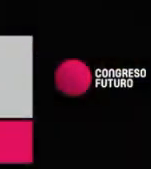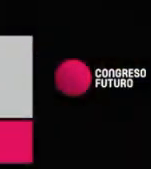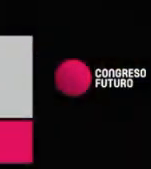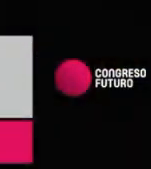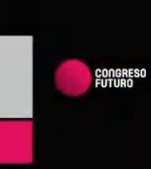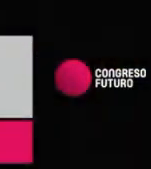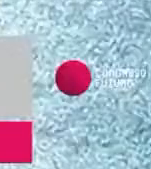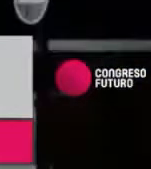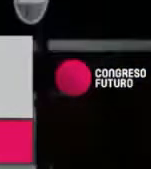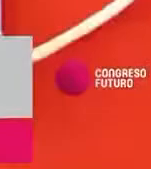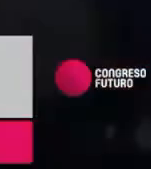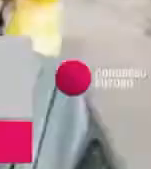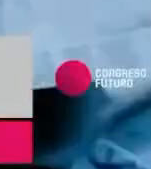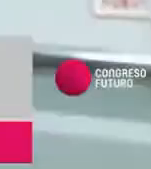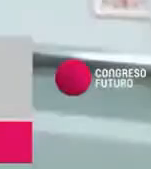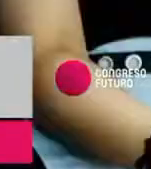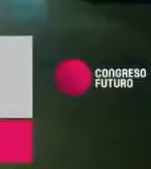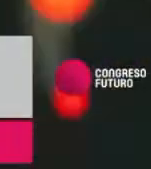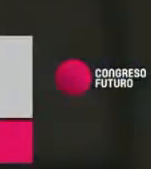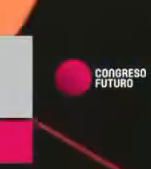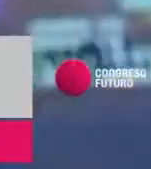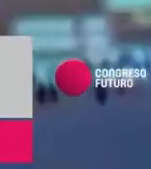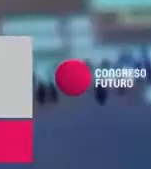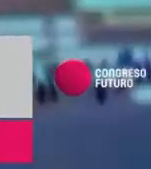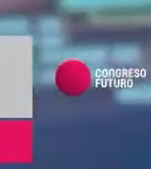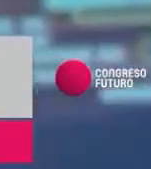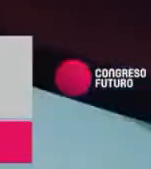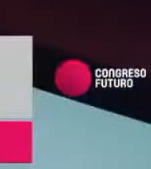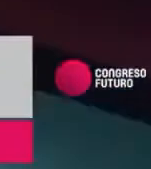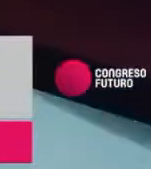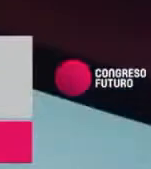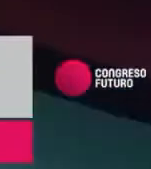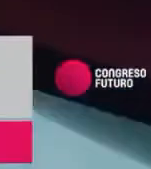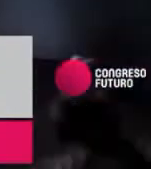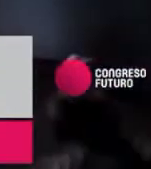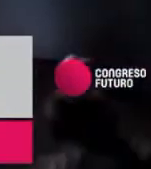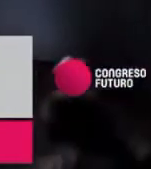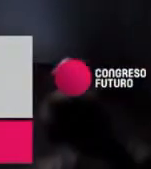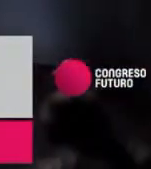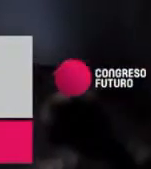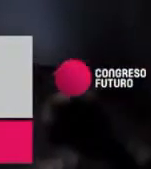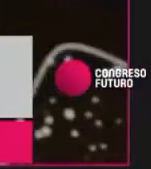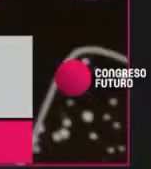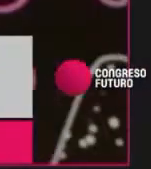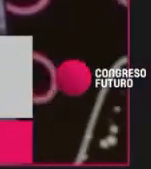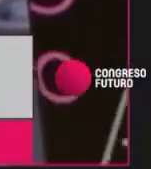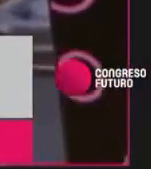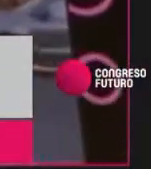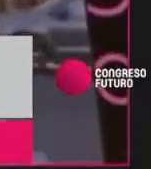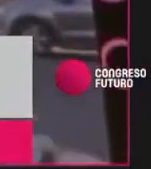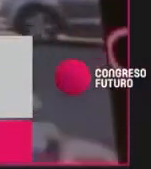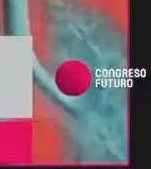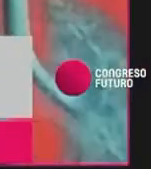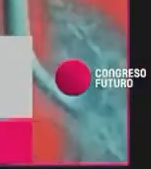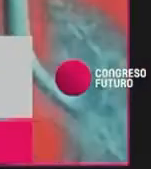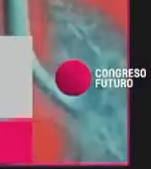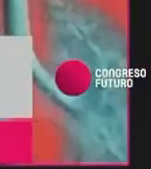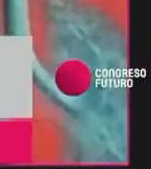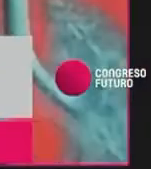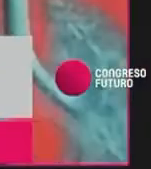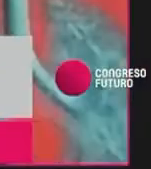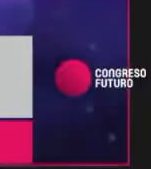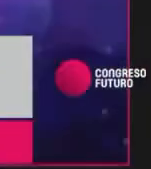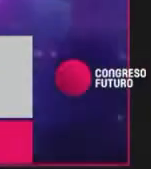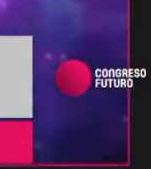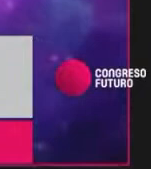Son tiempos de avalanchas de información, donde las noticias falsas son amenaza. Tiempos en los que la tarea de estos divulgadores